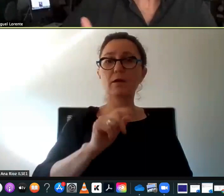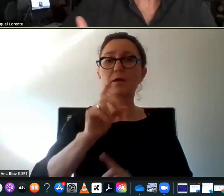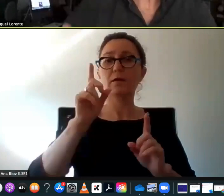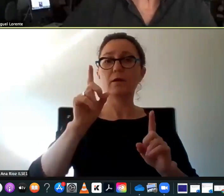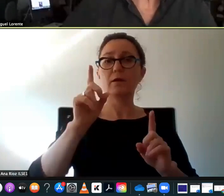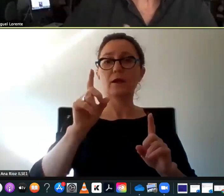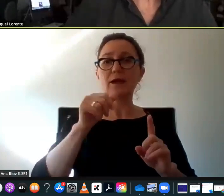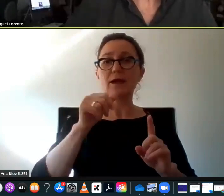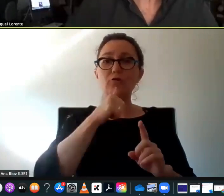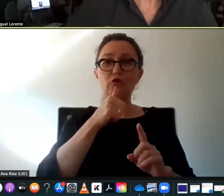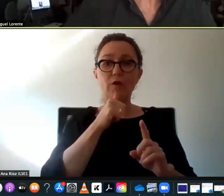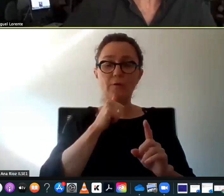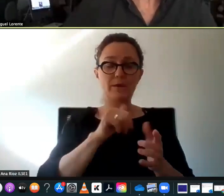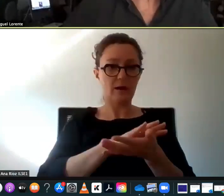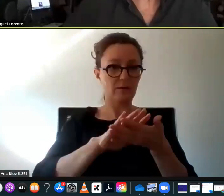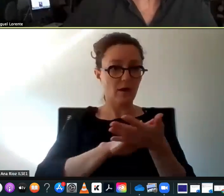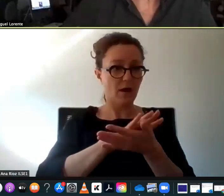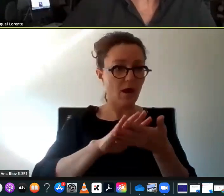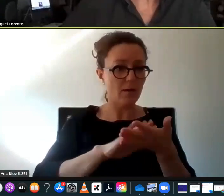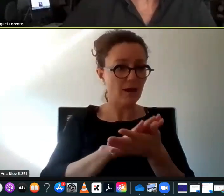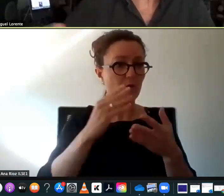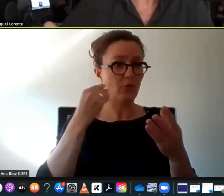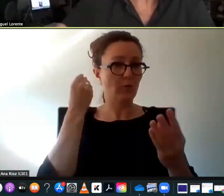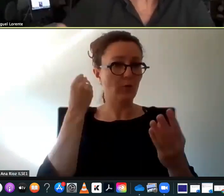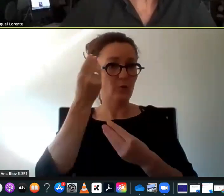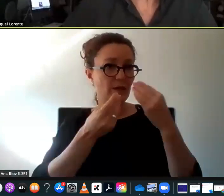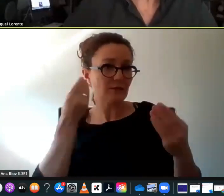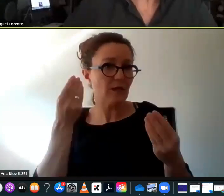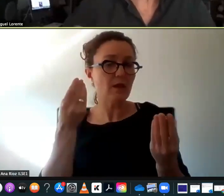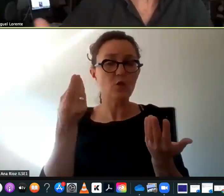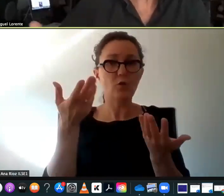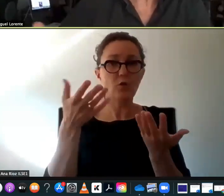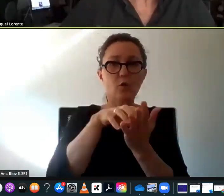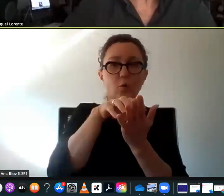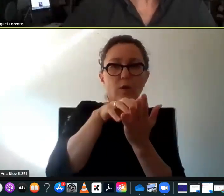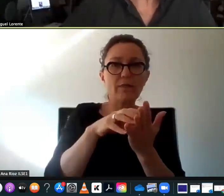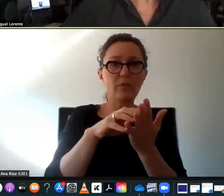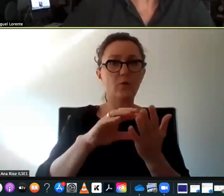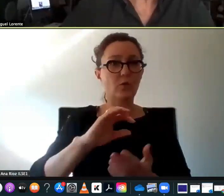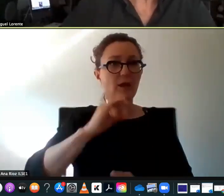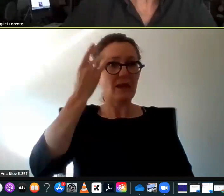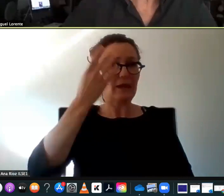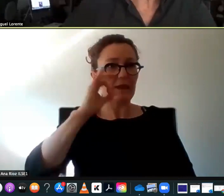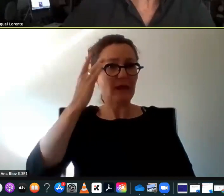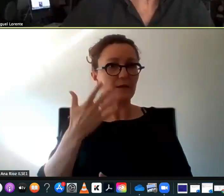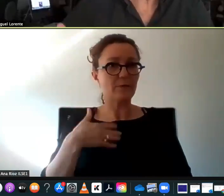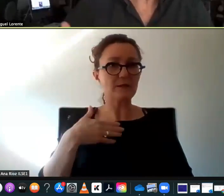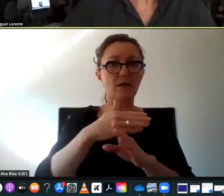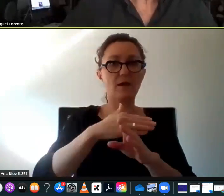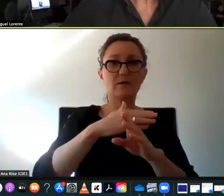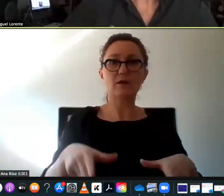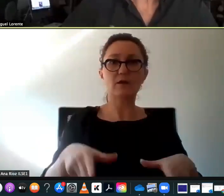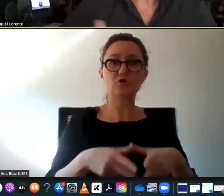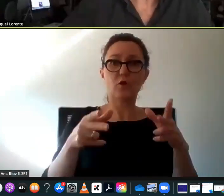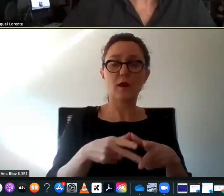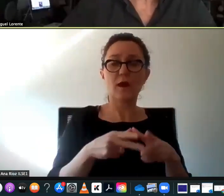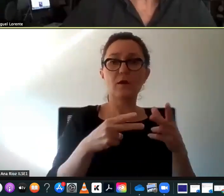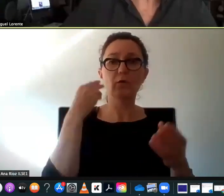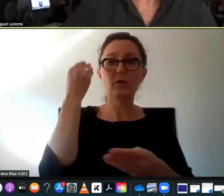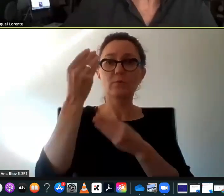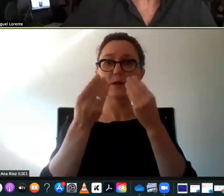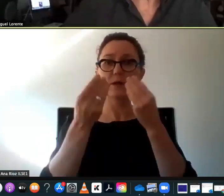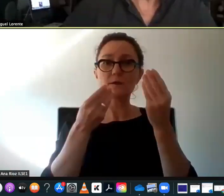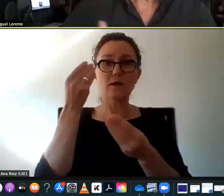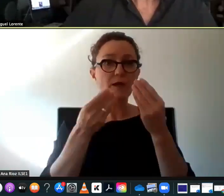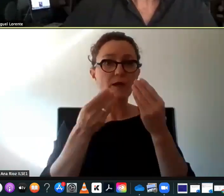analizando, cuestionando muchas de las iniciativas que se toman, no solo a nivel social en cuanto a planteamientos,